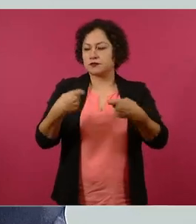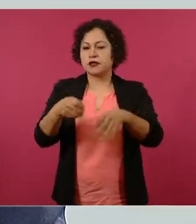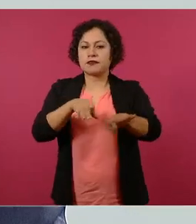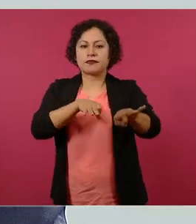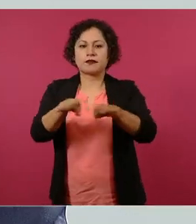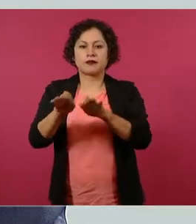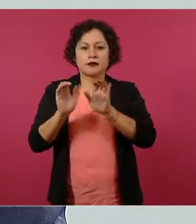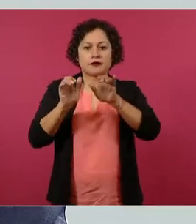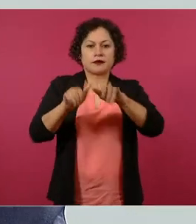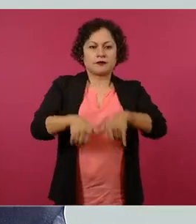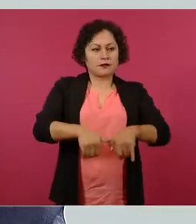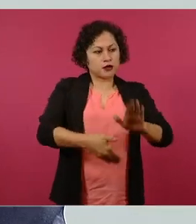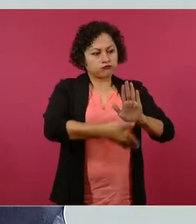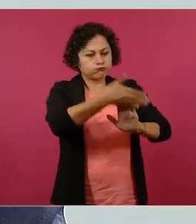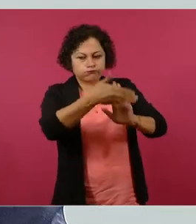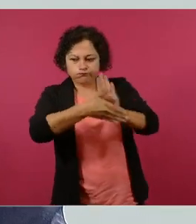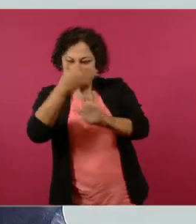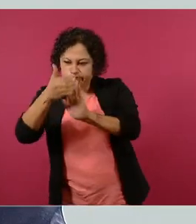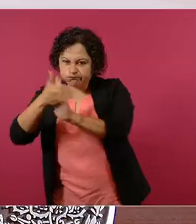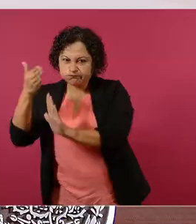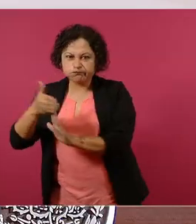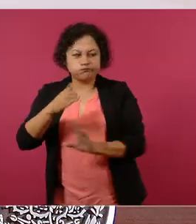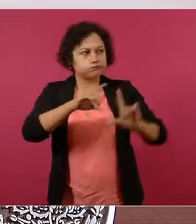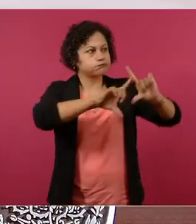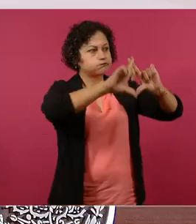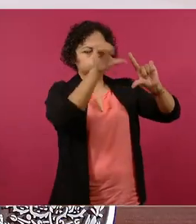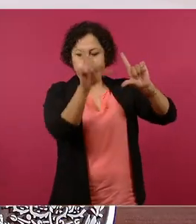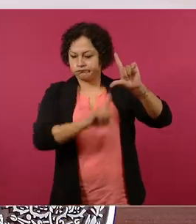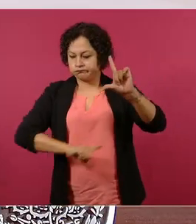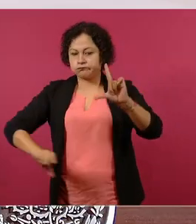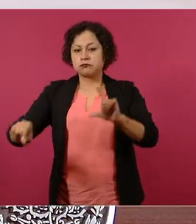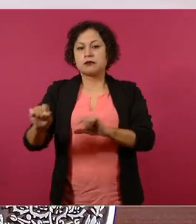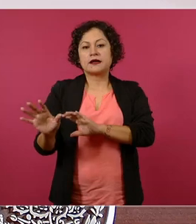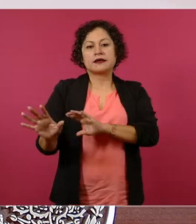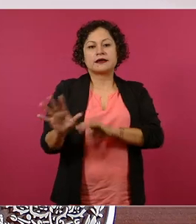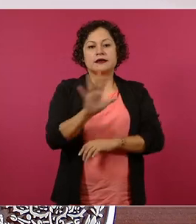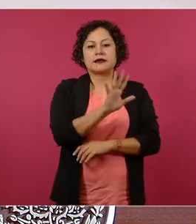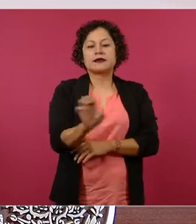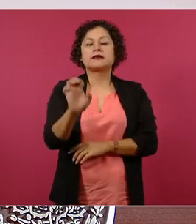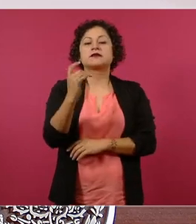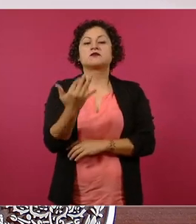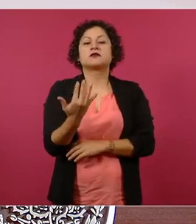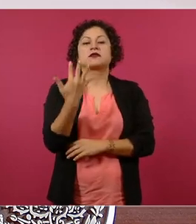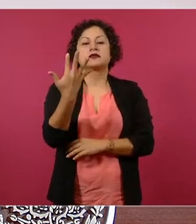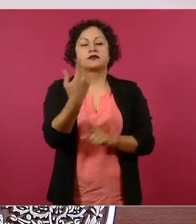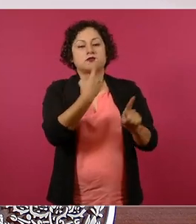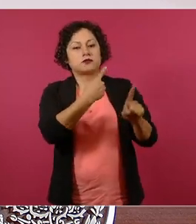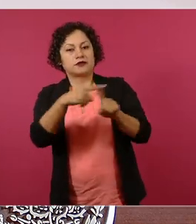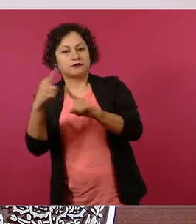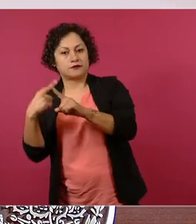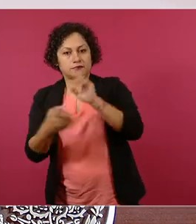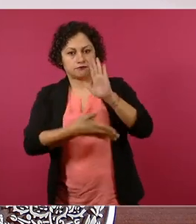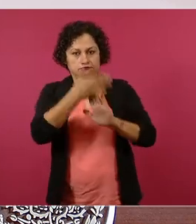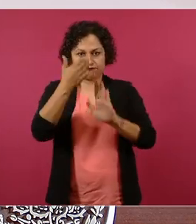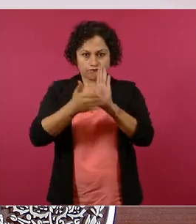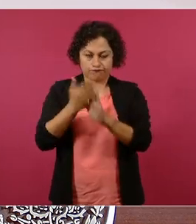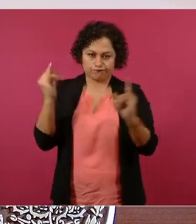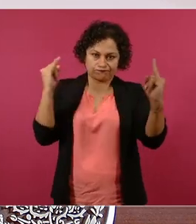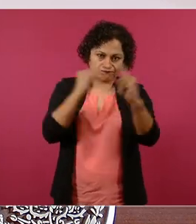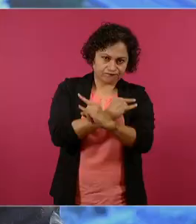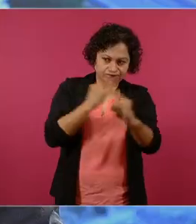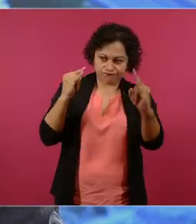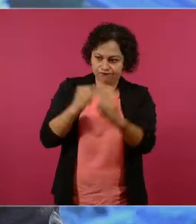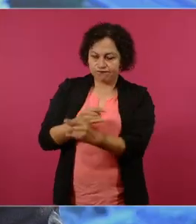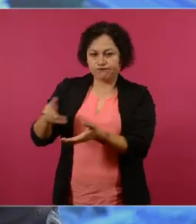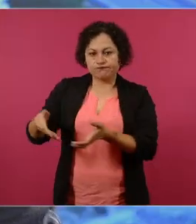construcción de estas 555 obras eh Y bueno Y finalmente como lo dije estamos dejando este